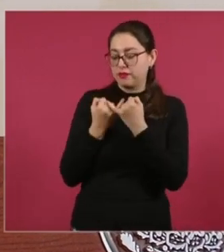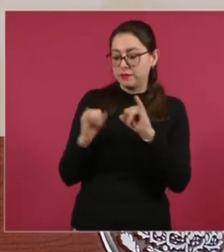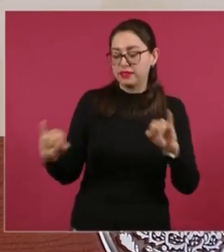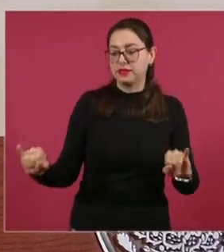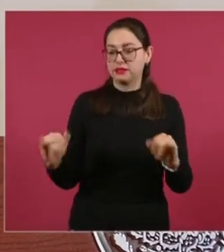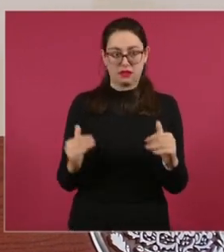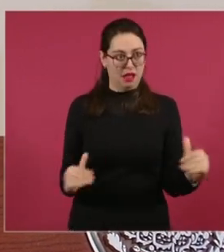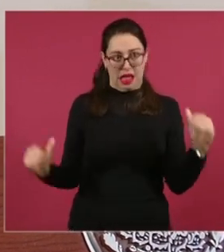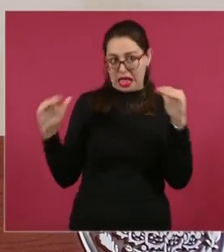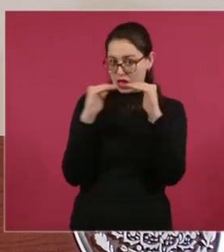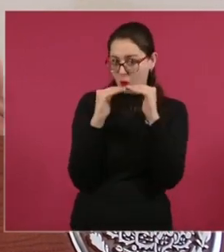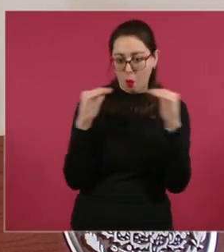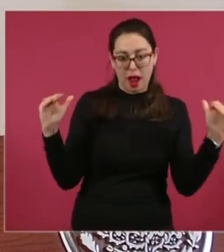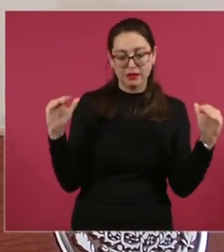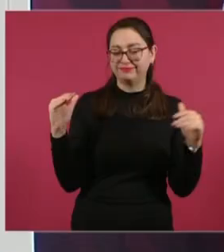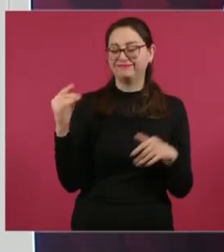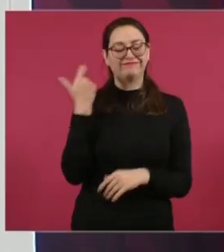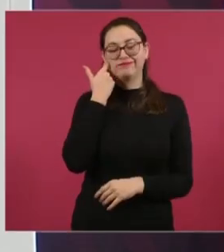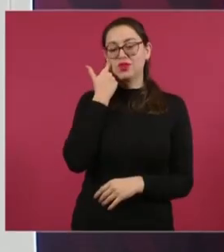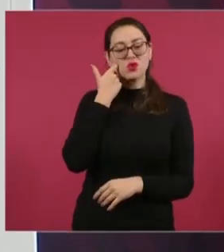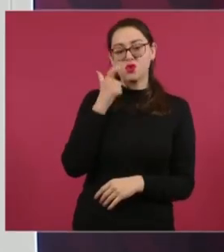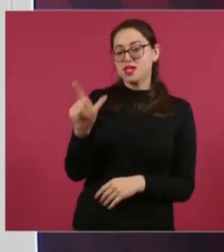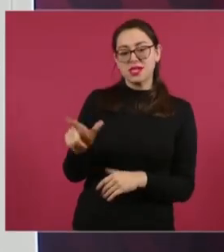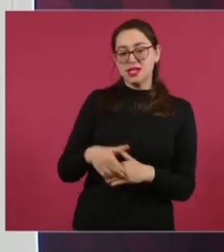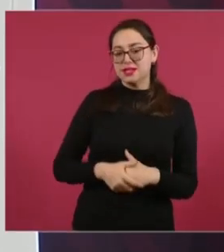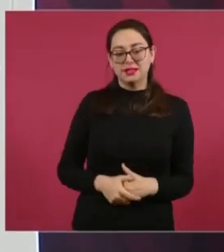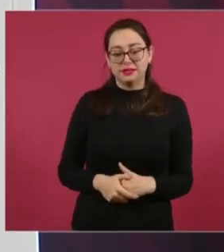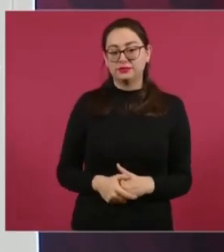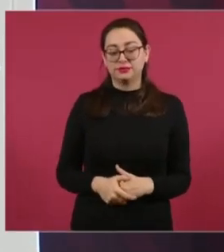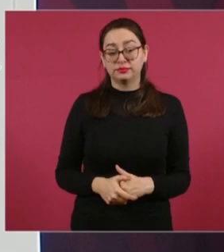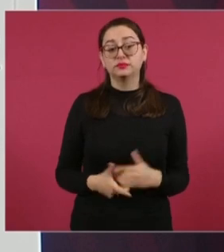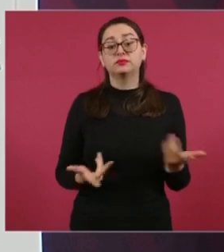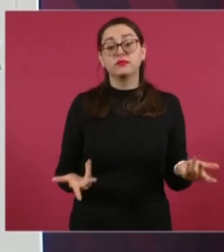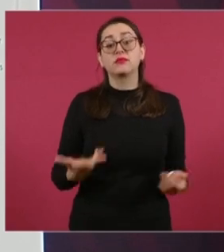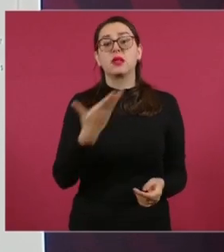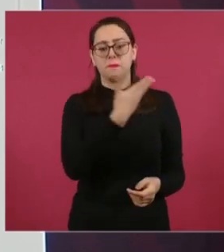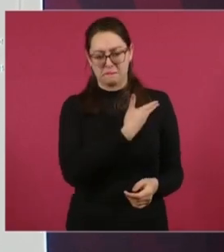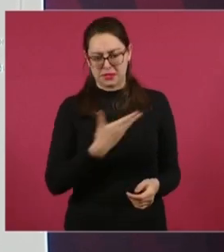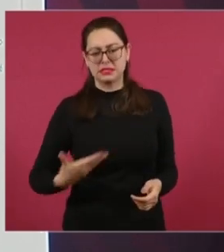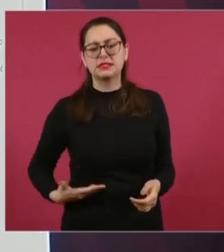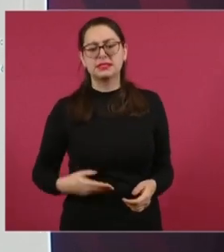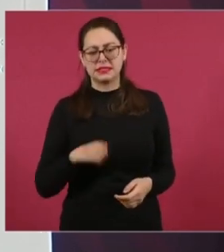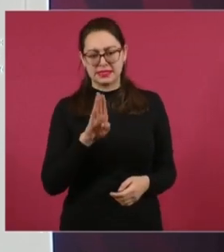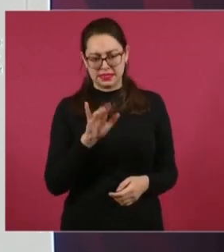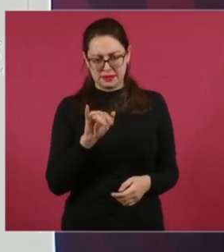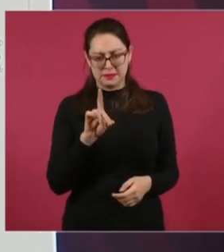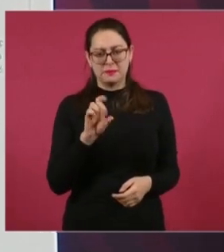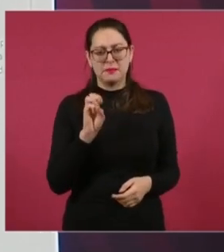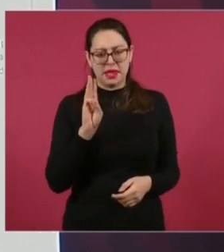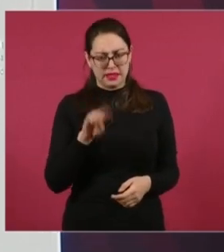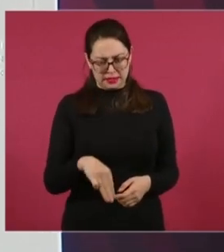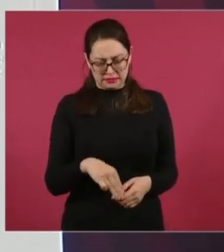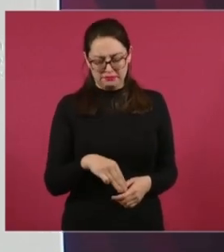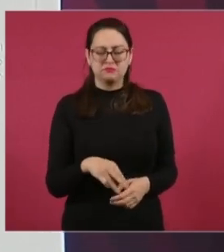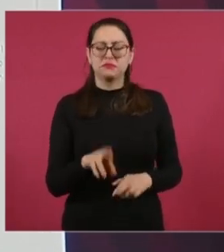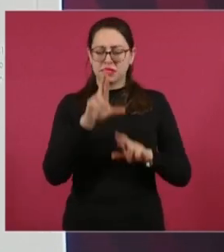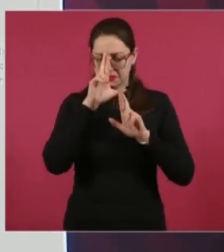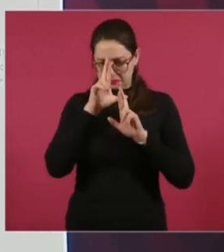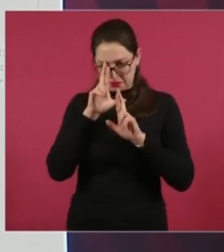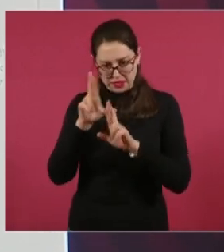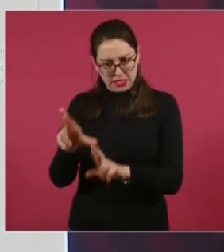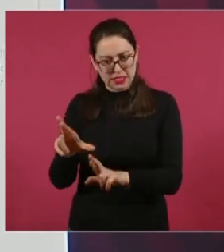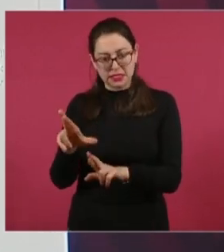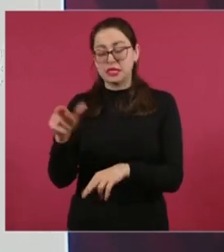soberanía, aun cuando el presidente Biden ha sido muy respetuoso,